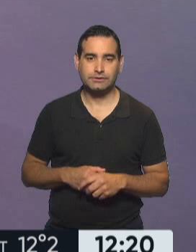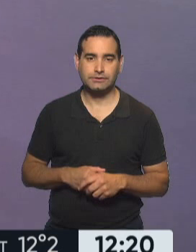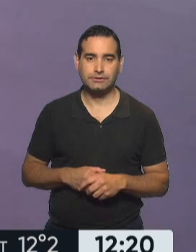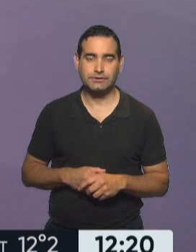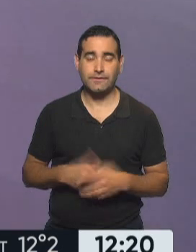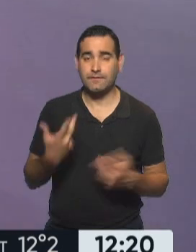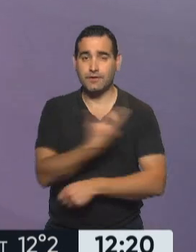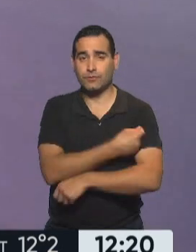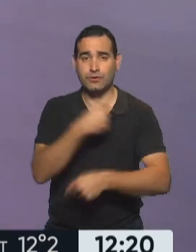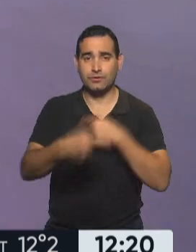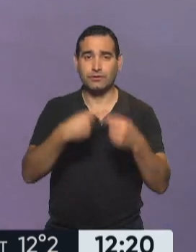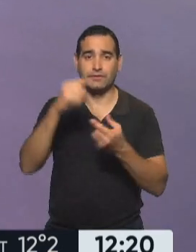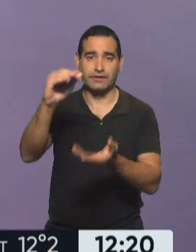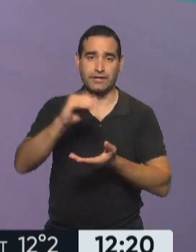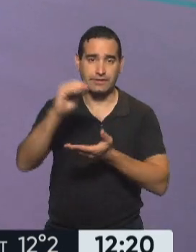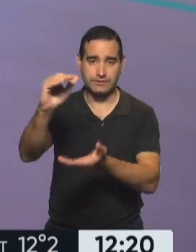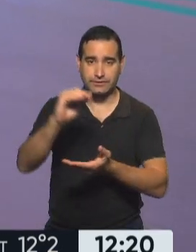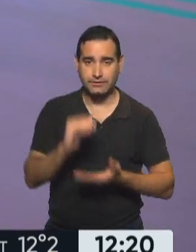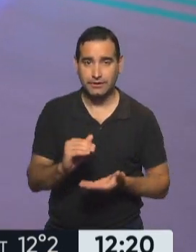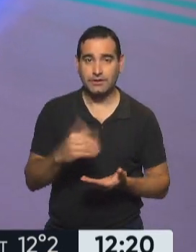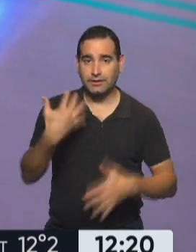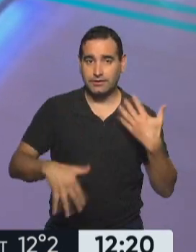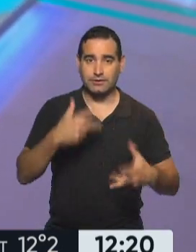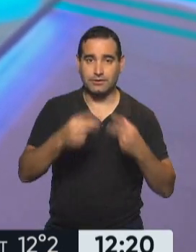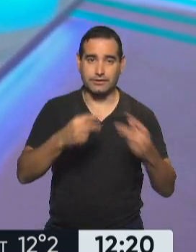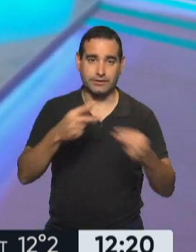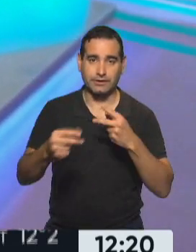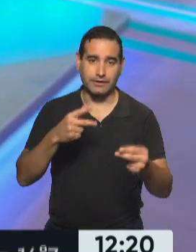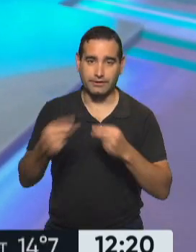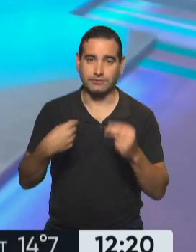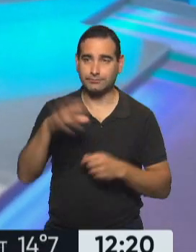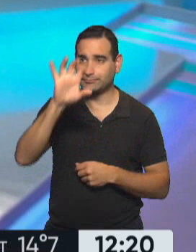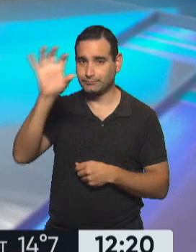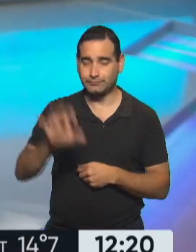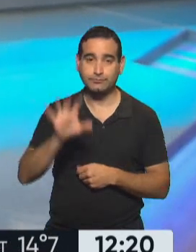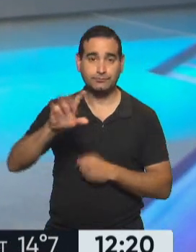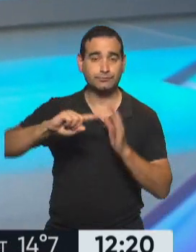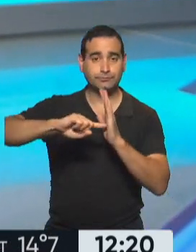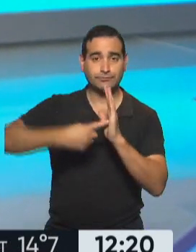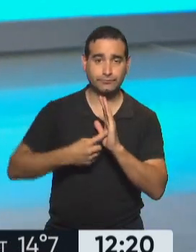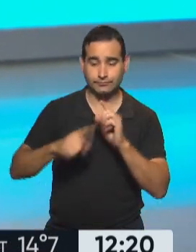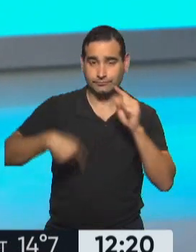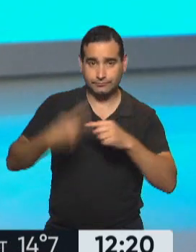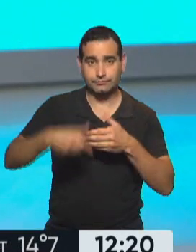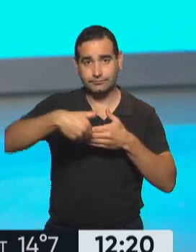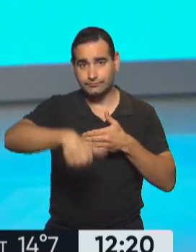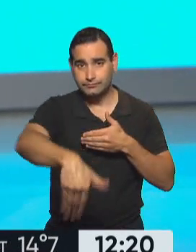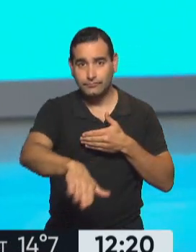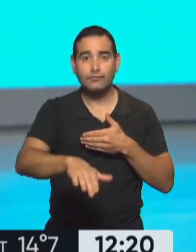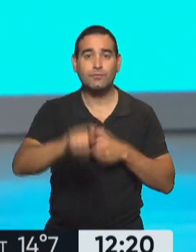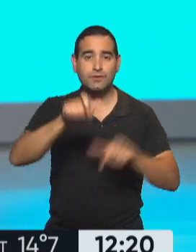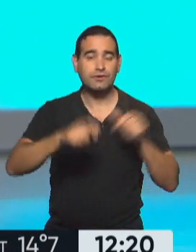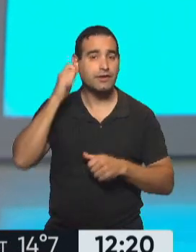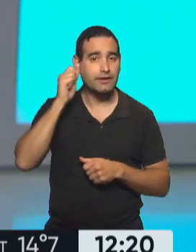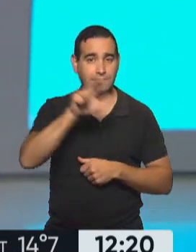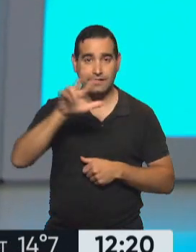Siguen llegando vacunas a la República Argentina y se acelera el plan de vacunación. La provincia de Buenos Aires a partir de mañana vacuna a los mayores